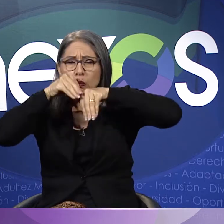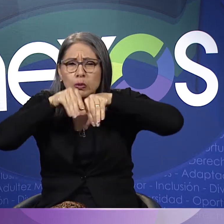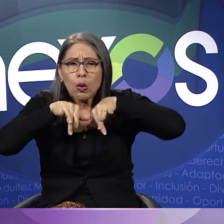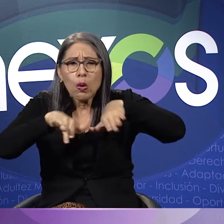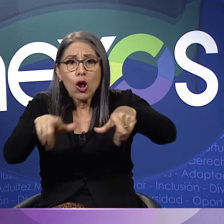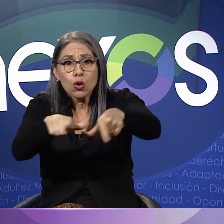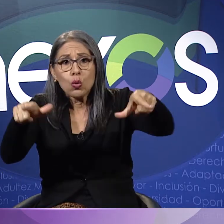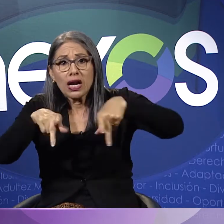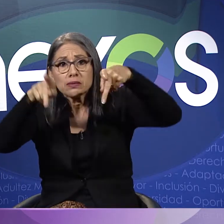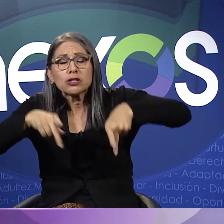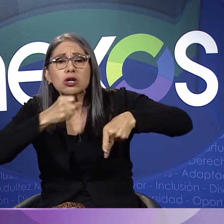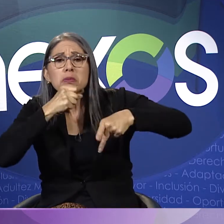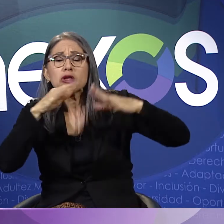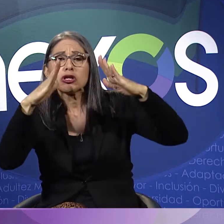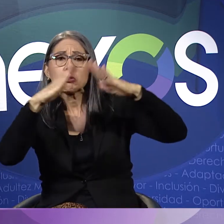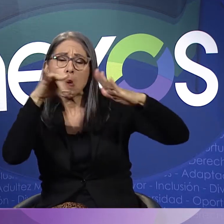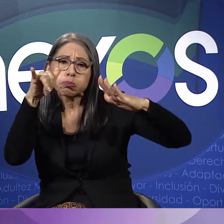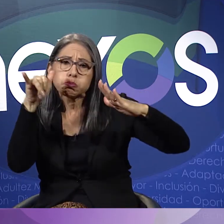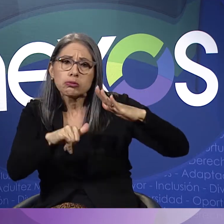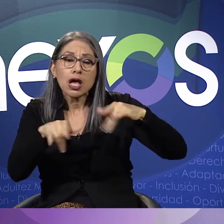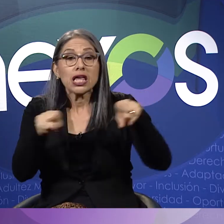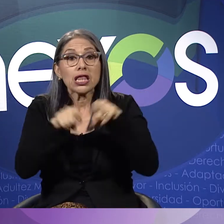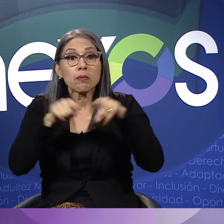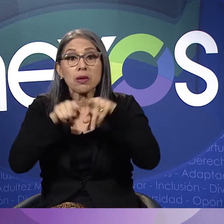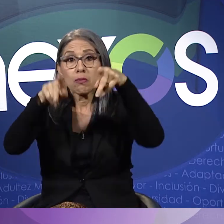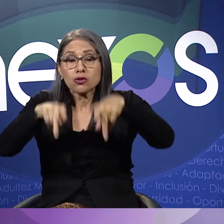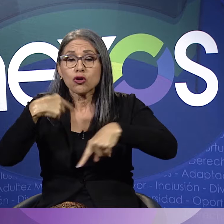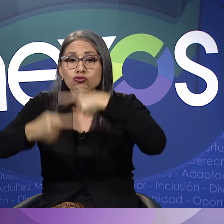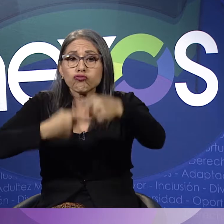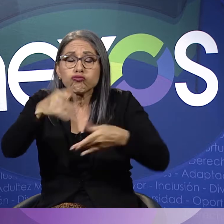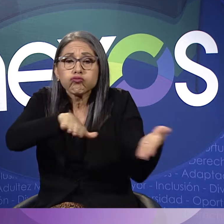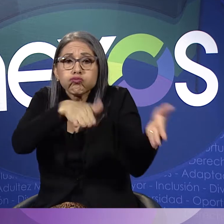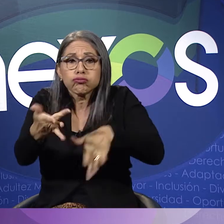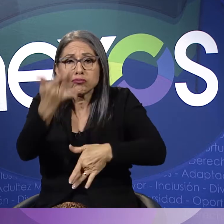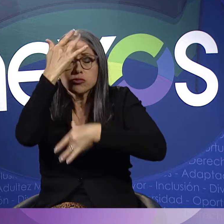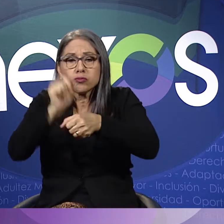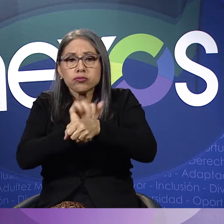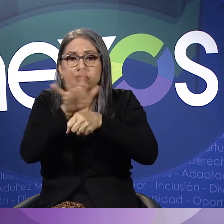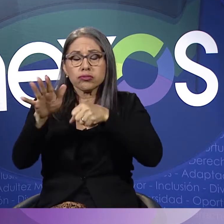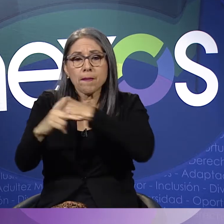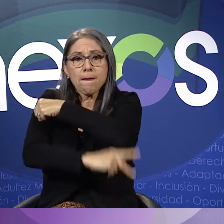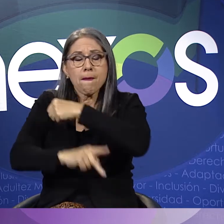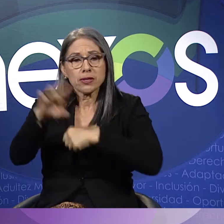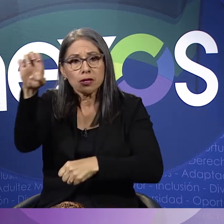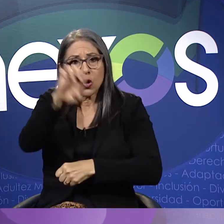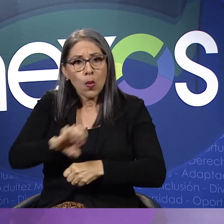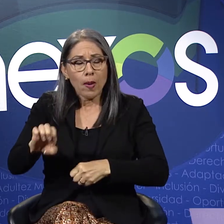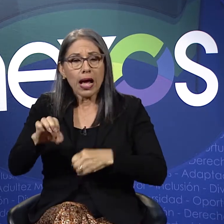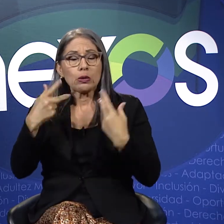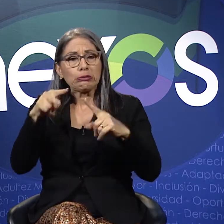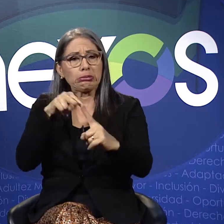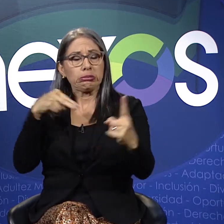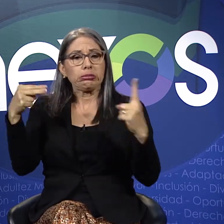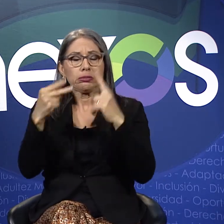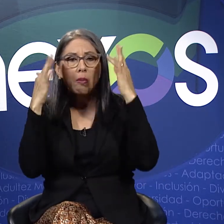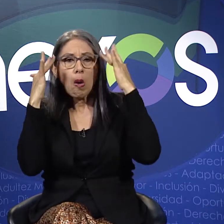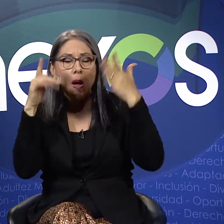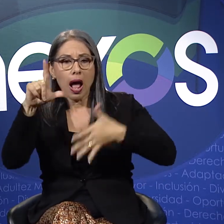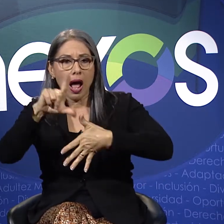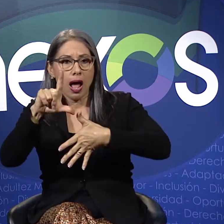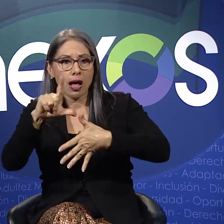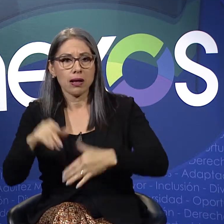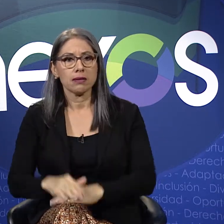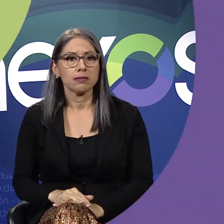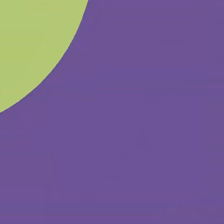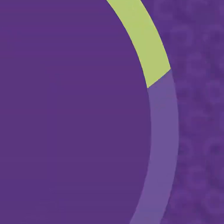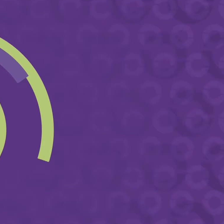estancia para personas mayores e impacto letal ante el contagio del coronavirus en el viejo continente dibujaban un escenario preocupante para América